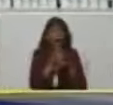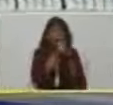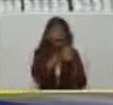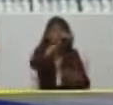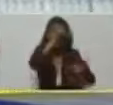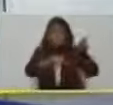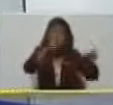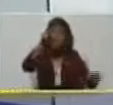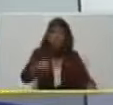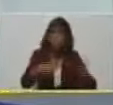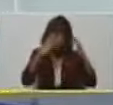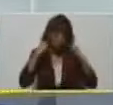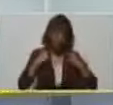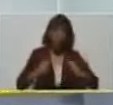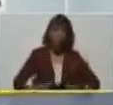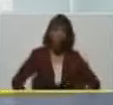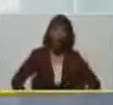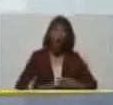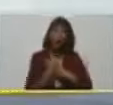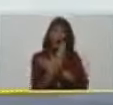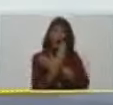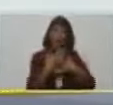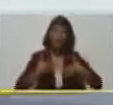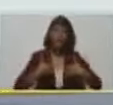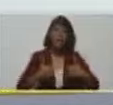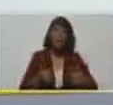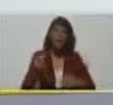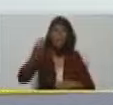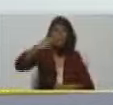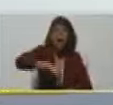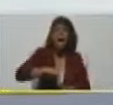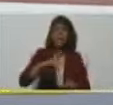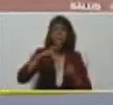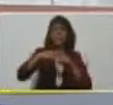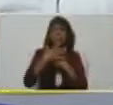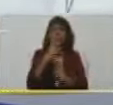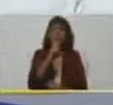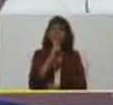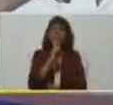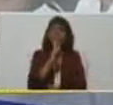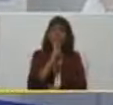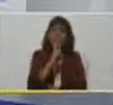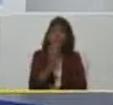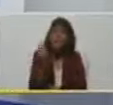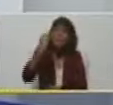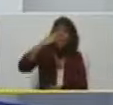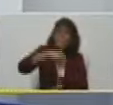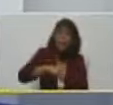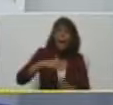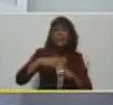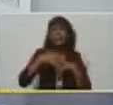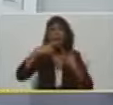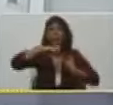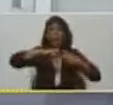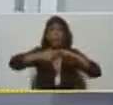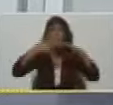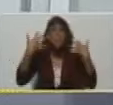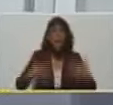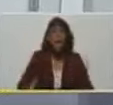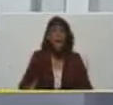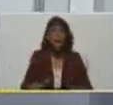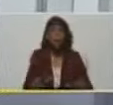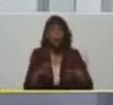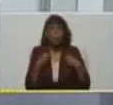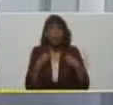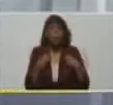humano en el momento que más lo necesita. En el momento que más lo necesita es cuando tiene una